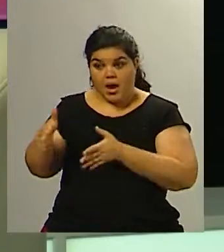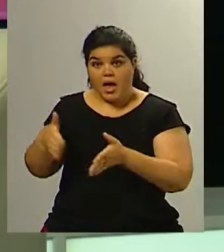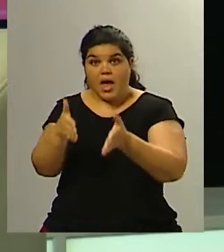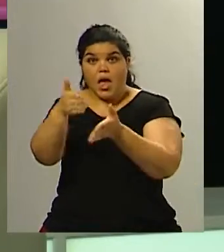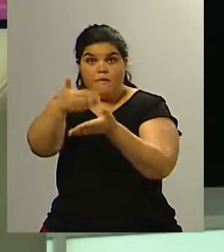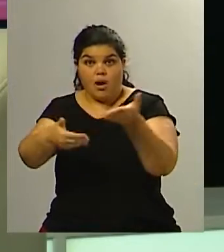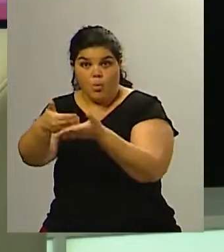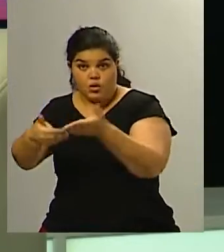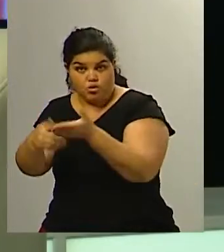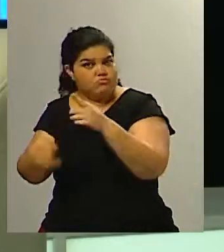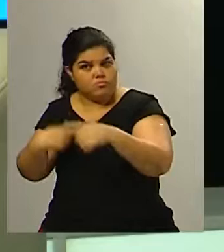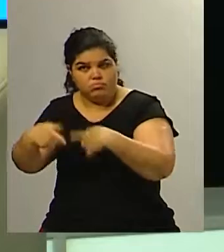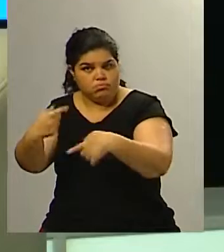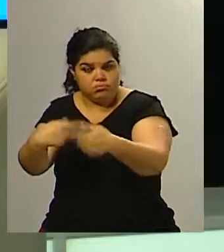es